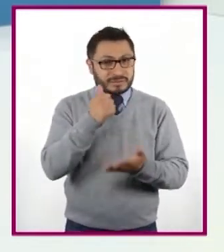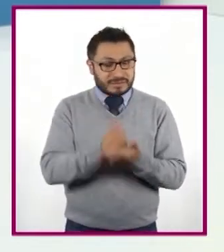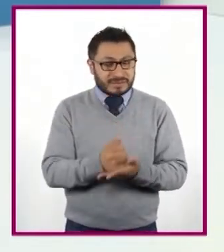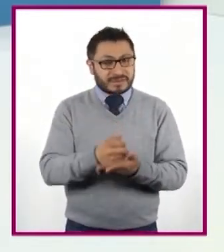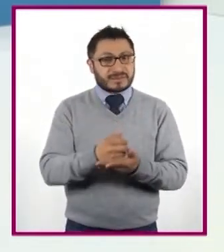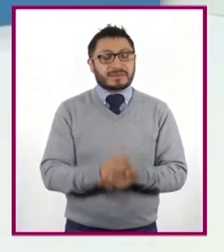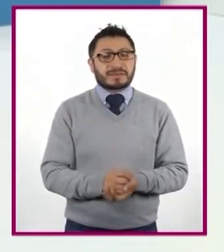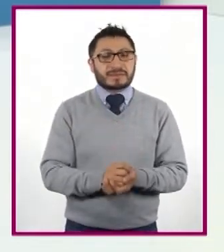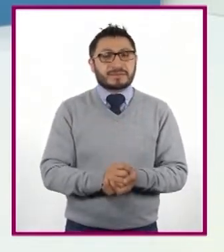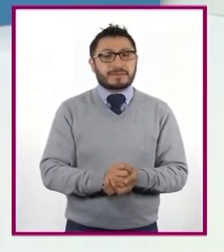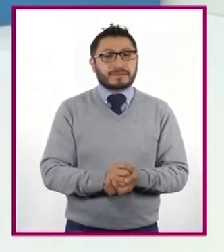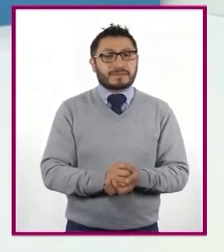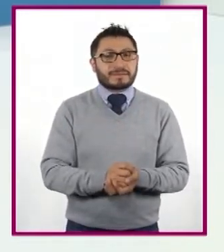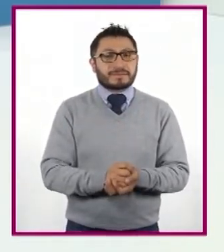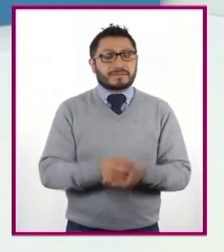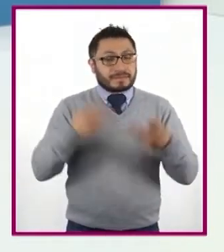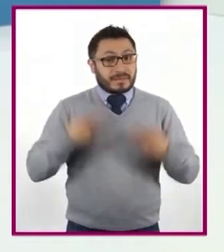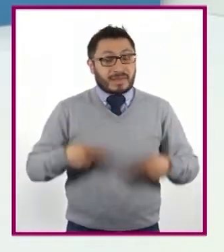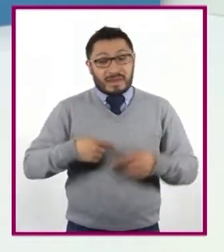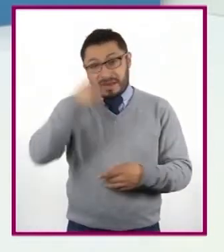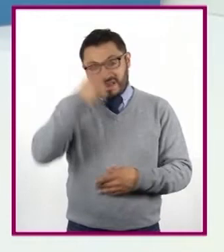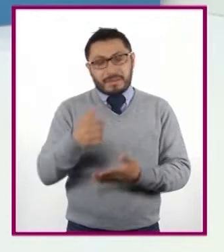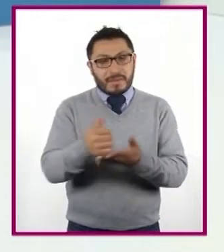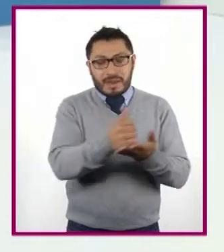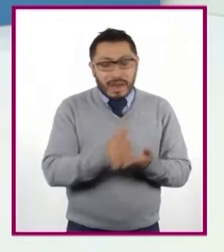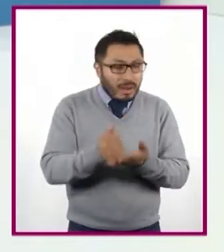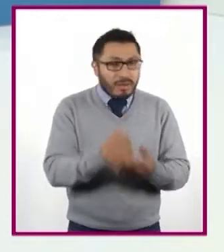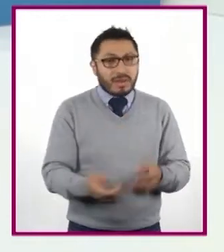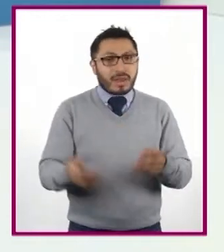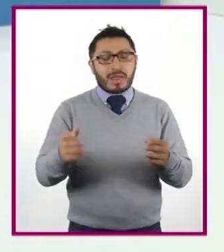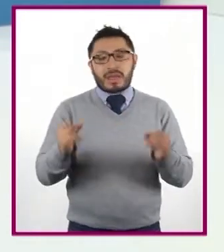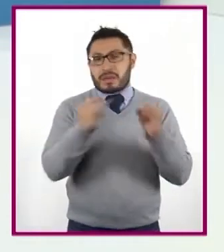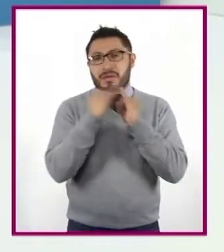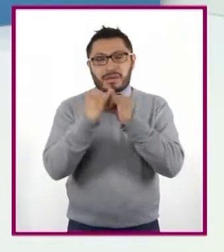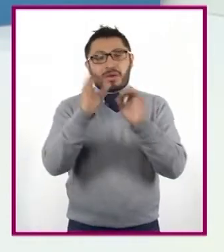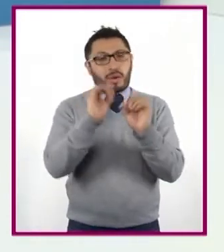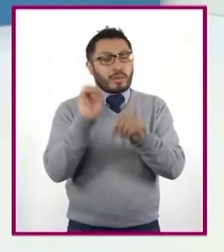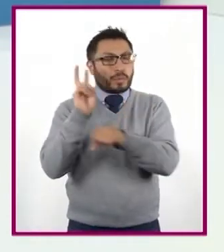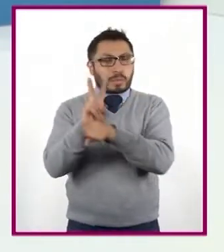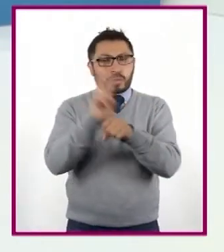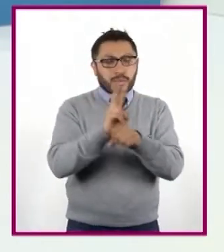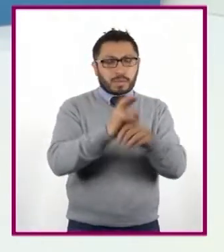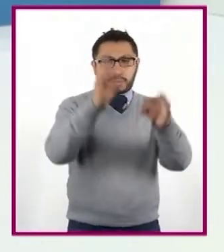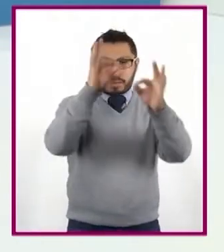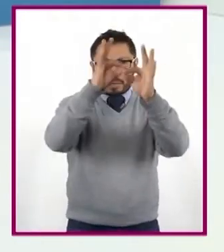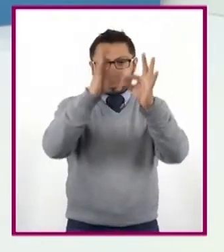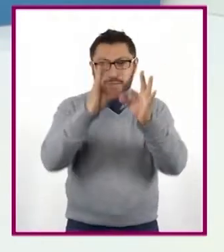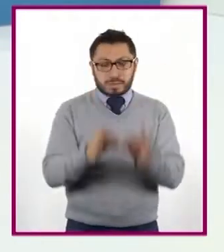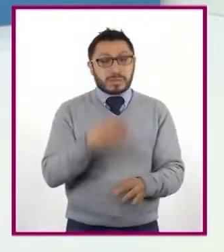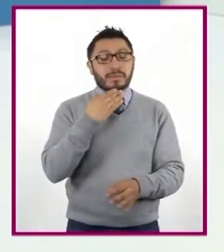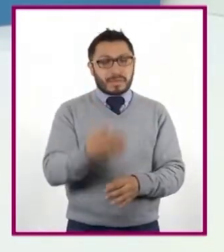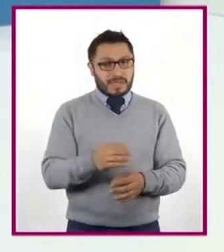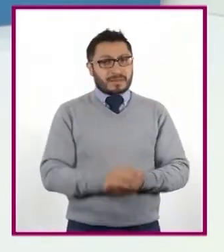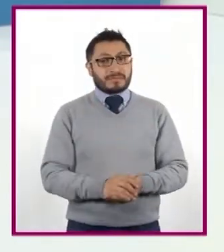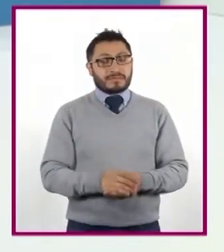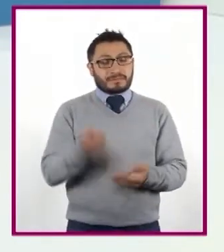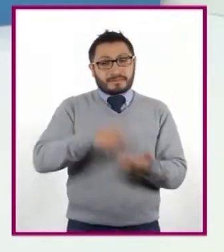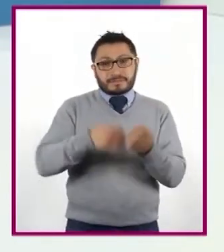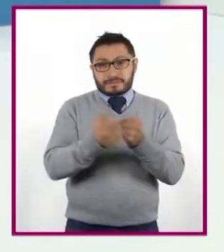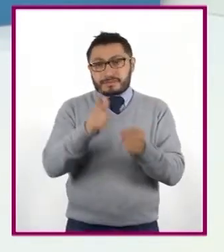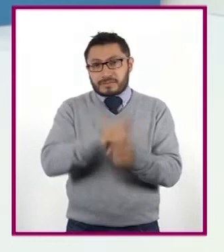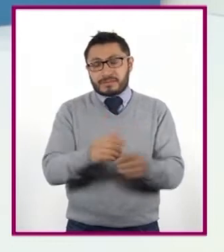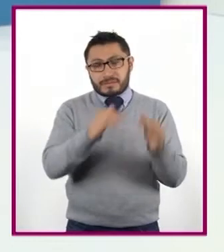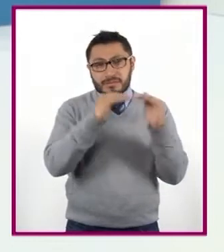para colaborar con las instituciones o vigilar que cumplan con su deber. En una sociedad democrática,